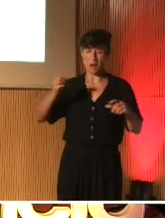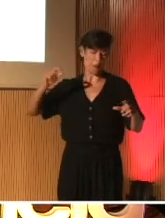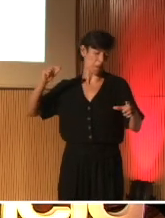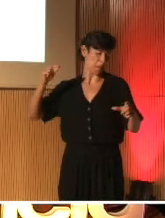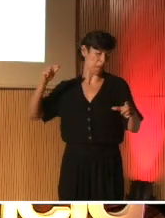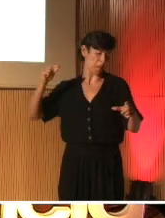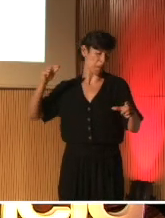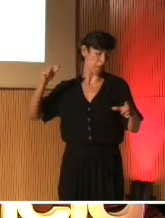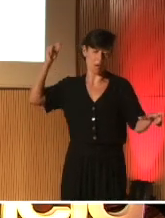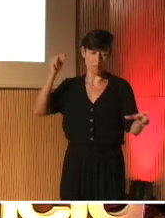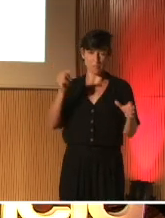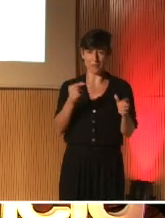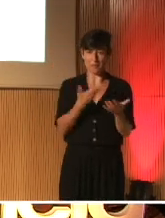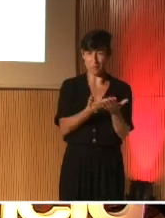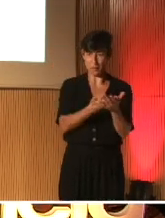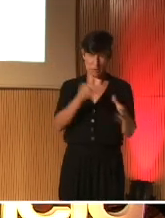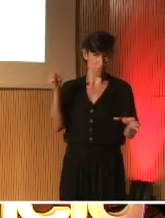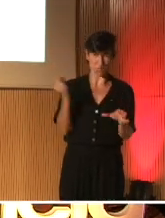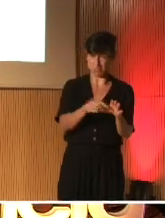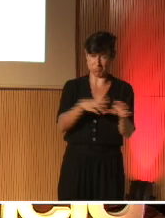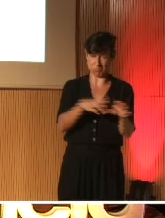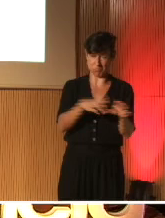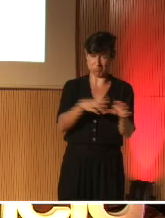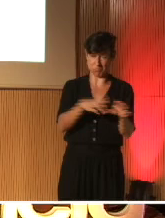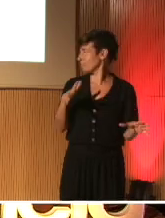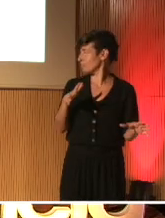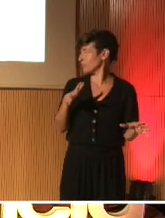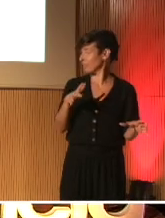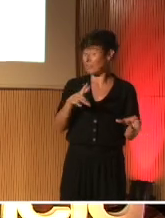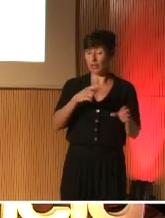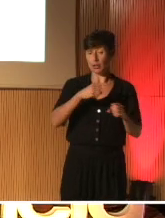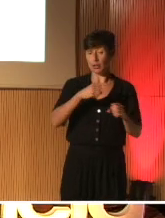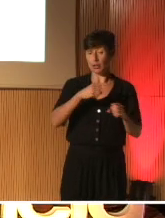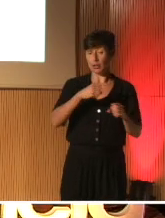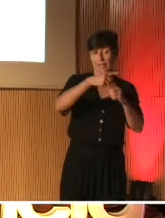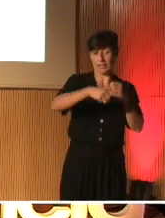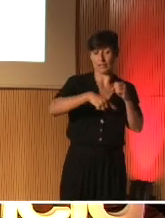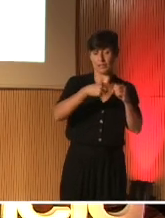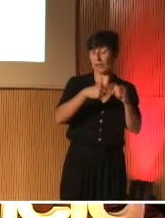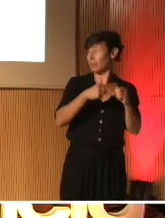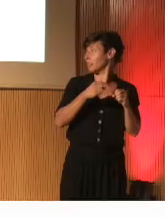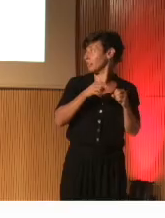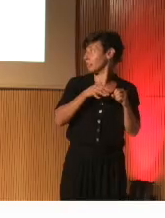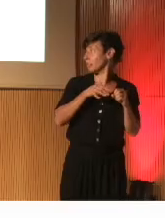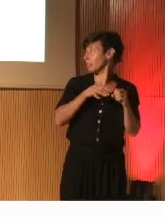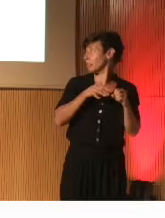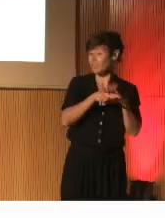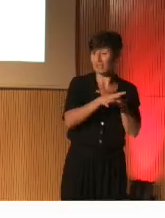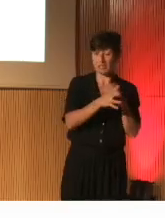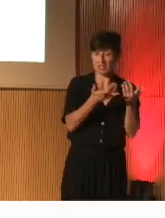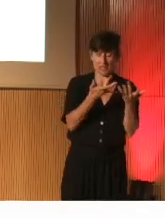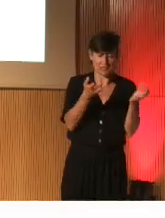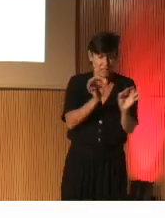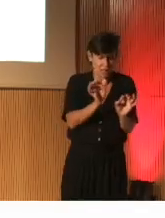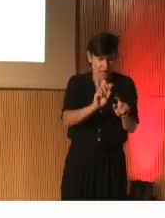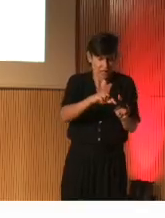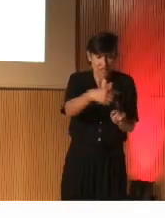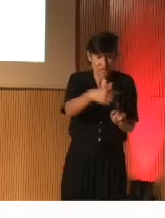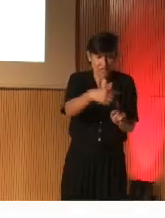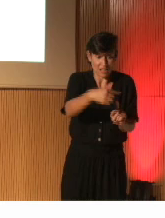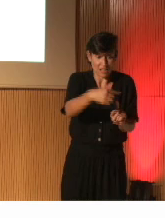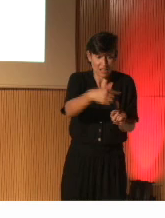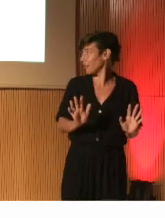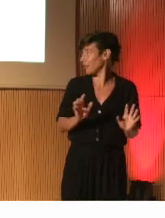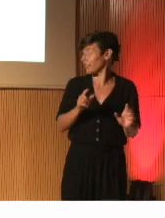muestra y la inmensa mayoría de los electrones pasan a través de la muestra sin tener ningún tipo de efecto esto se debe a que